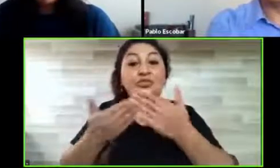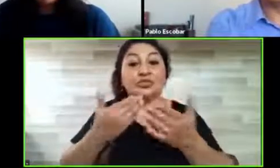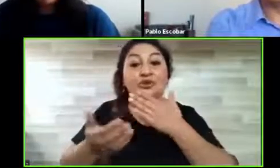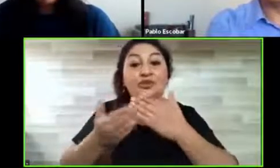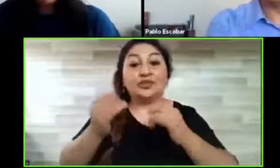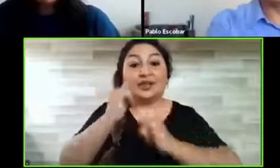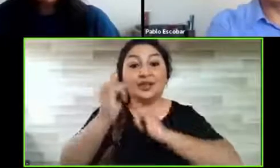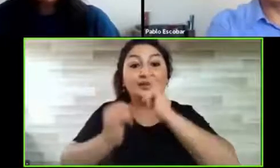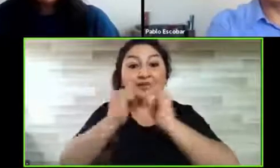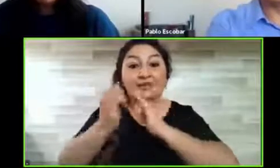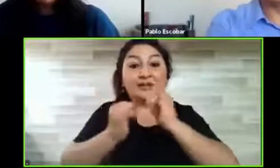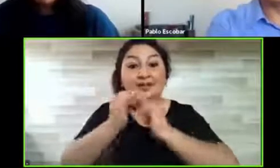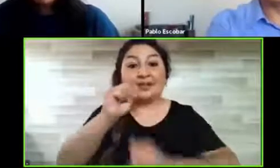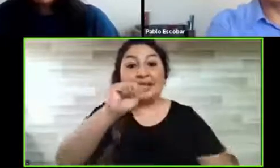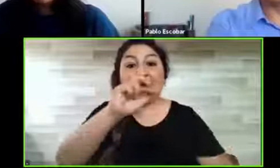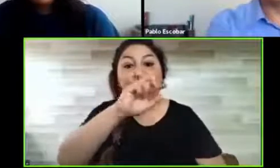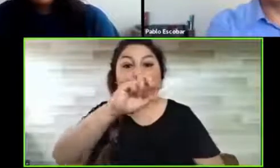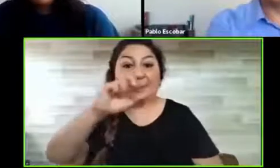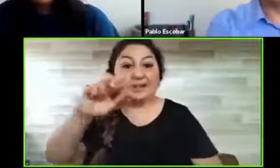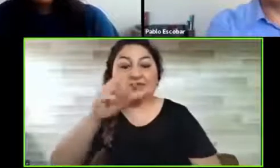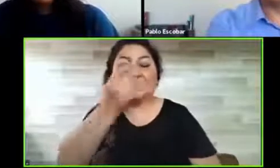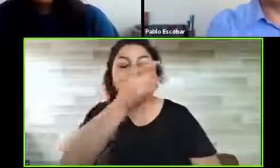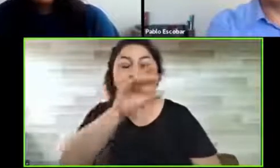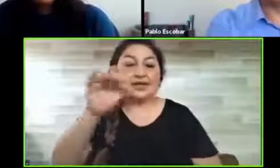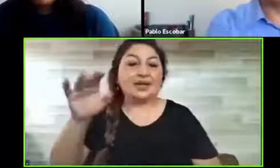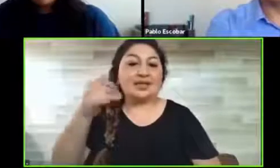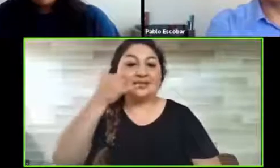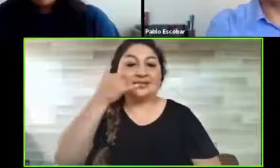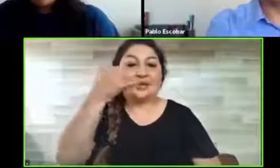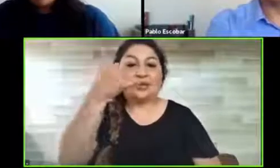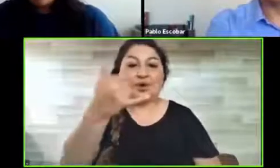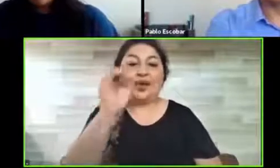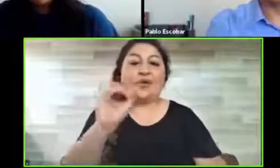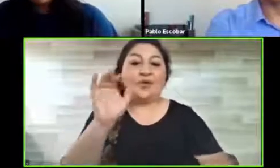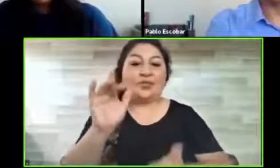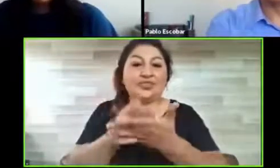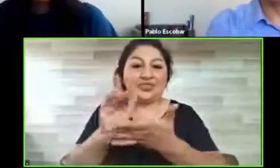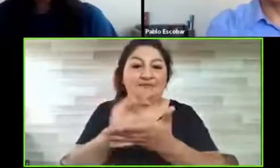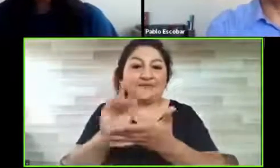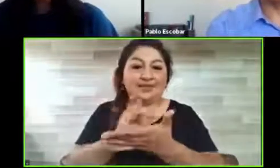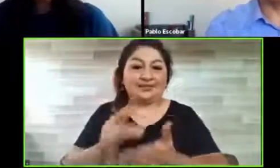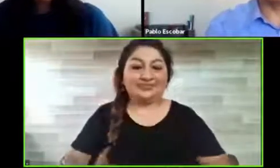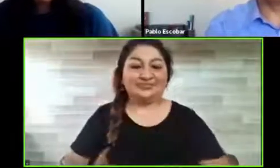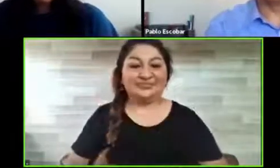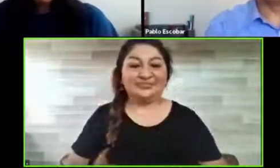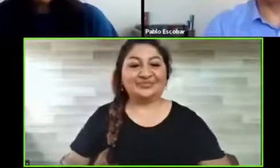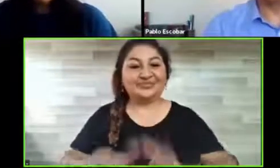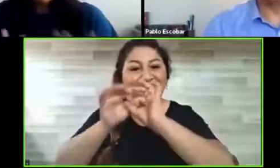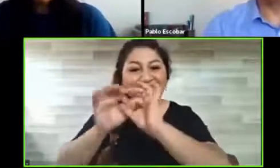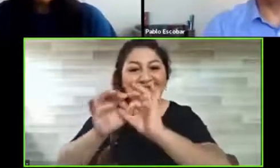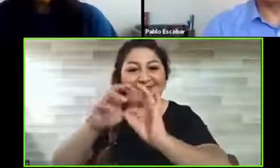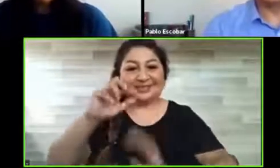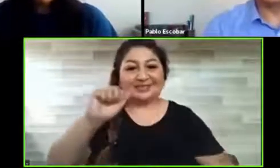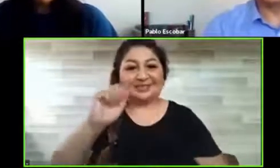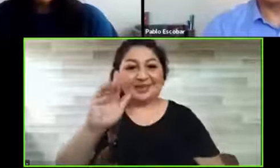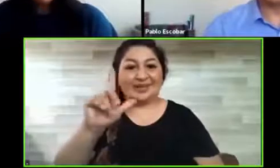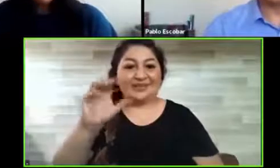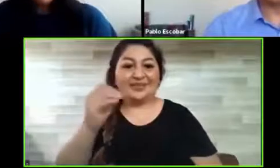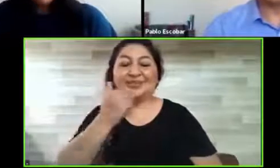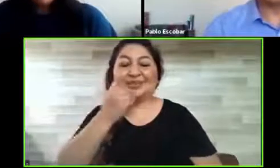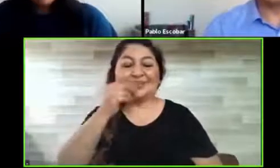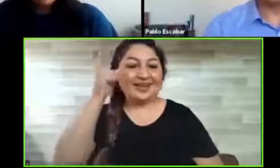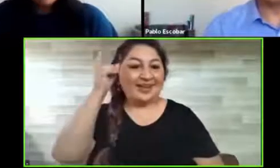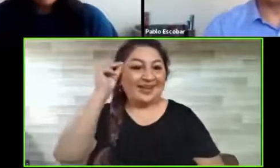de sus dispositivos móviles o tablets, ¿cierto? Así es. Así que muchas gracias, Pablo, y a Aileen por acompañarnos